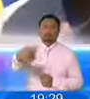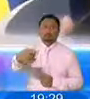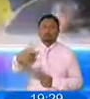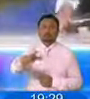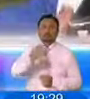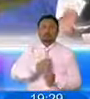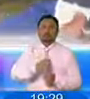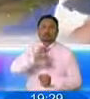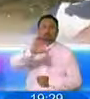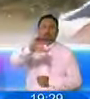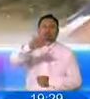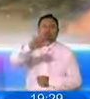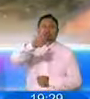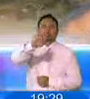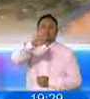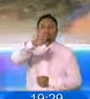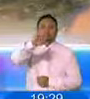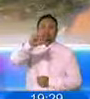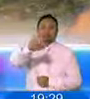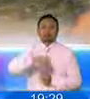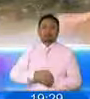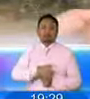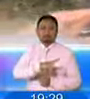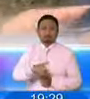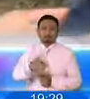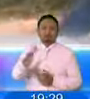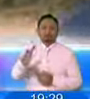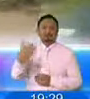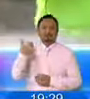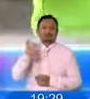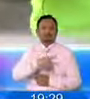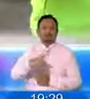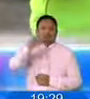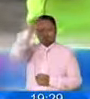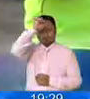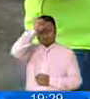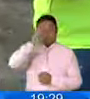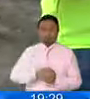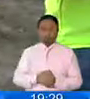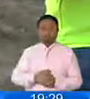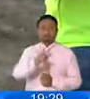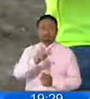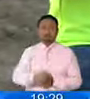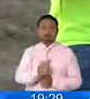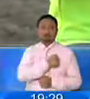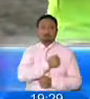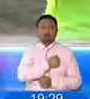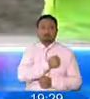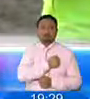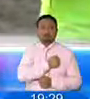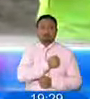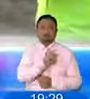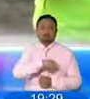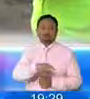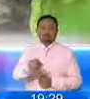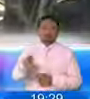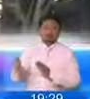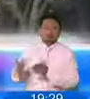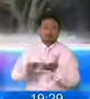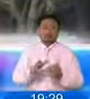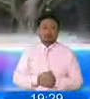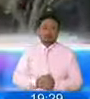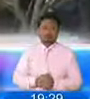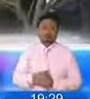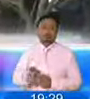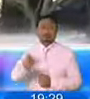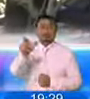adelante trabajaba él. ¿Tienen una chanchera? Claro, donde tienen una chanchera, ahí dormía él. El dueño de la pequeña finca donde falleció el anciano señala que